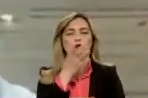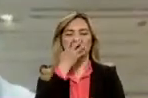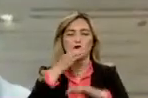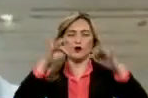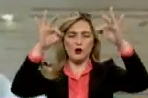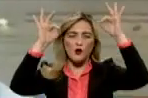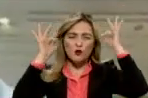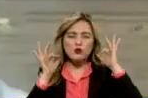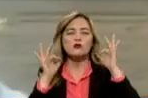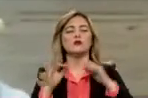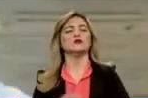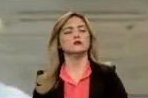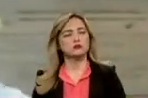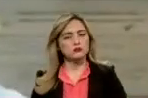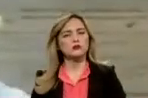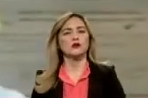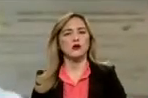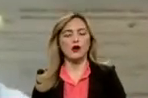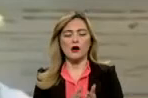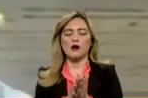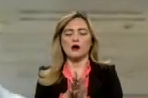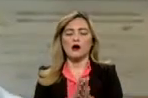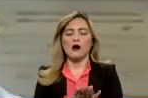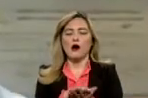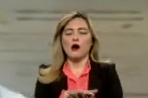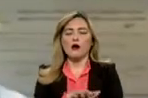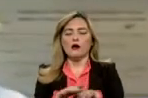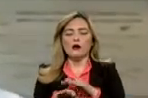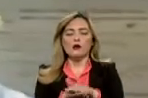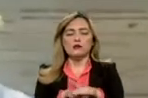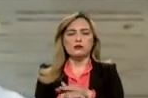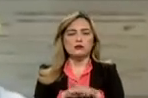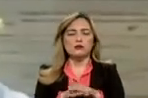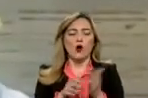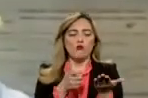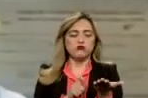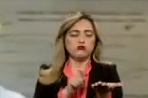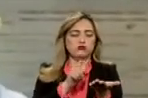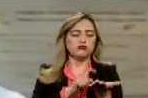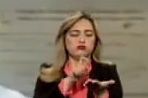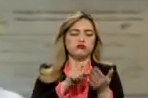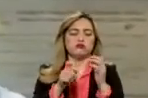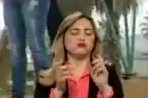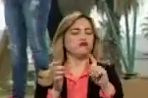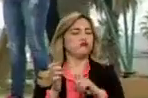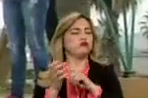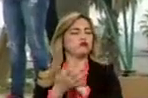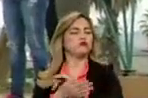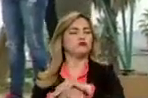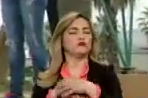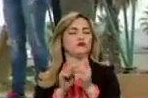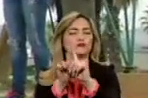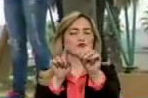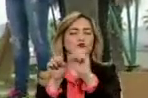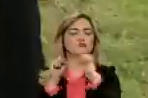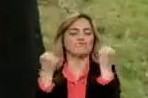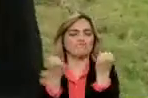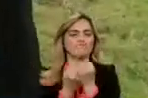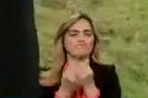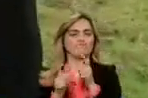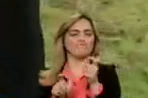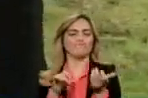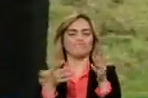estricto de mascarilla, lavado de manos o limpieza con alcohol gel, y el distanciamiento. Las cifras de mortalidad